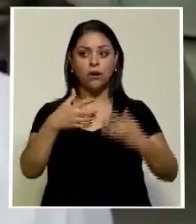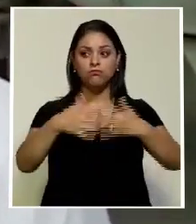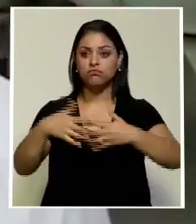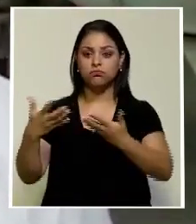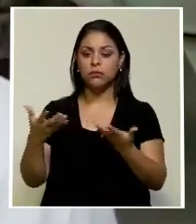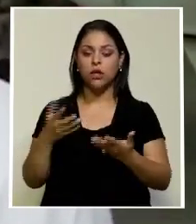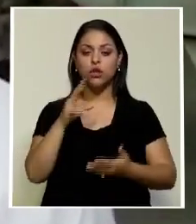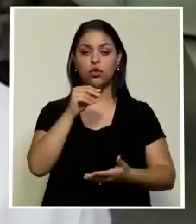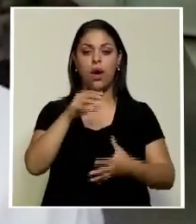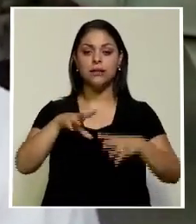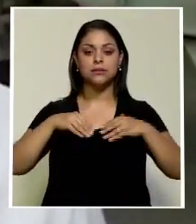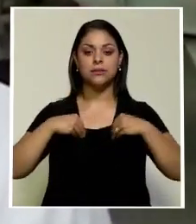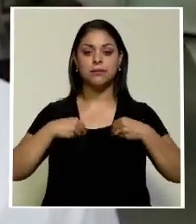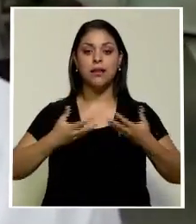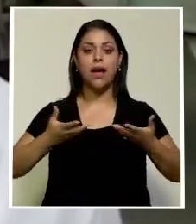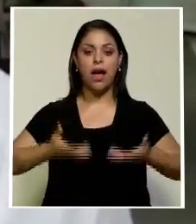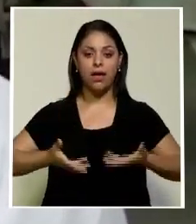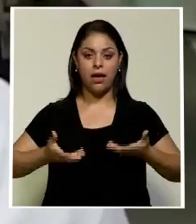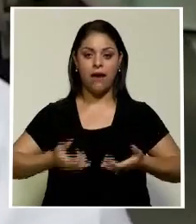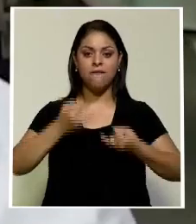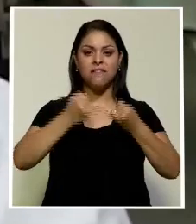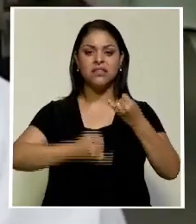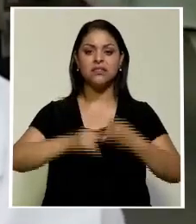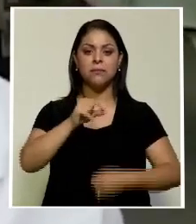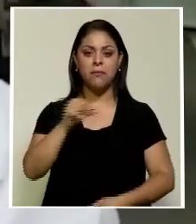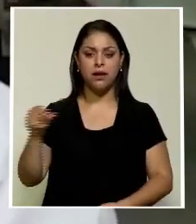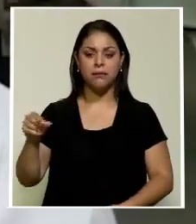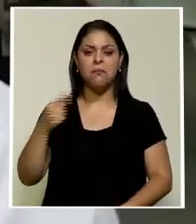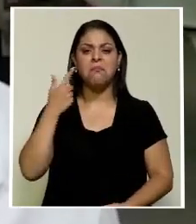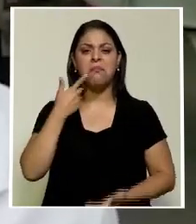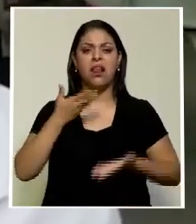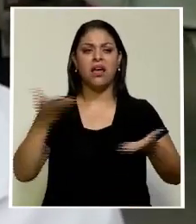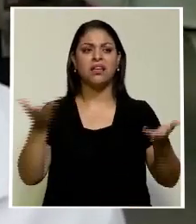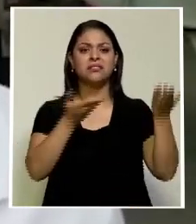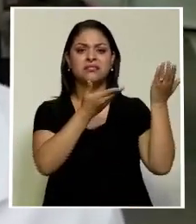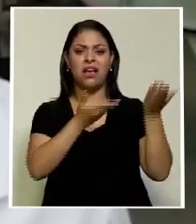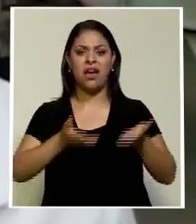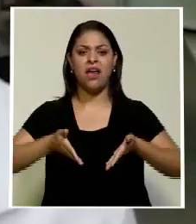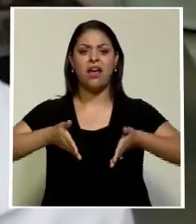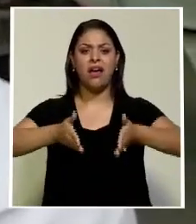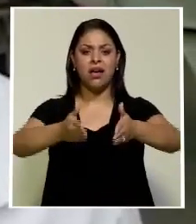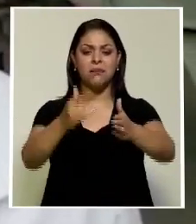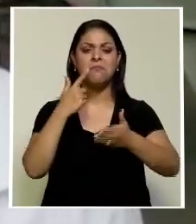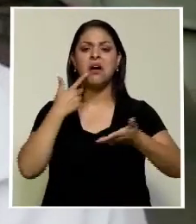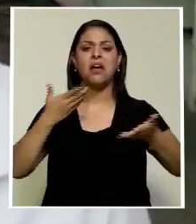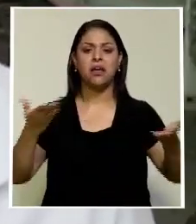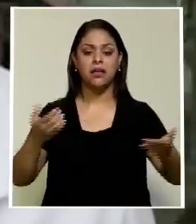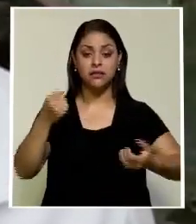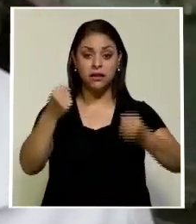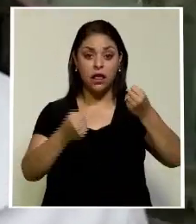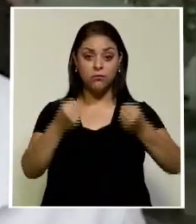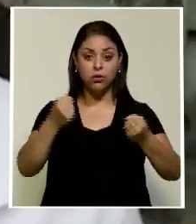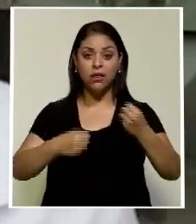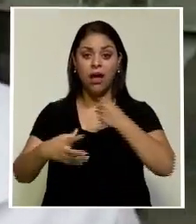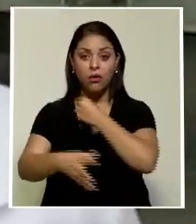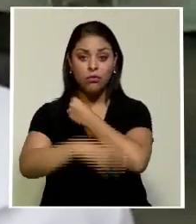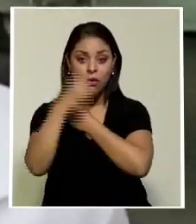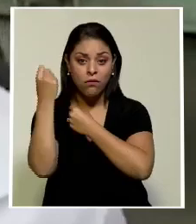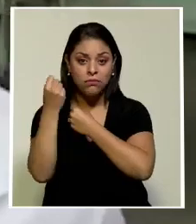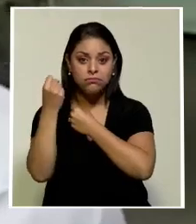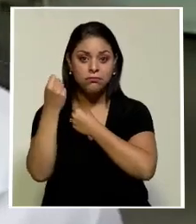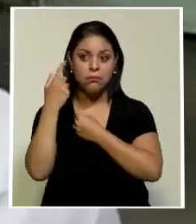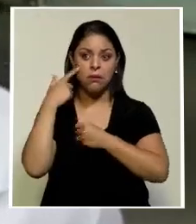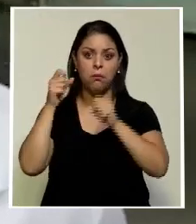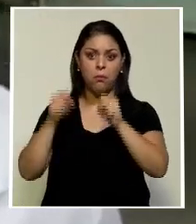semana. ¿Qué hacemos con las cargas en la calle? Exponer al transportista a ser asaltado, en muchos casos quitarle la